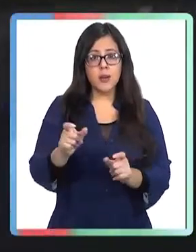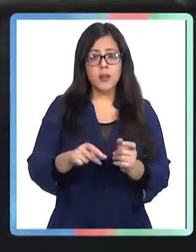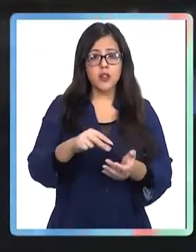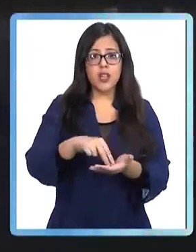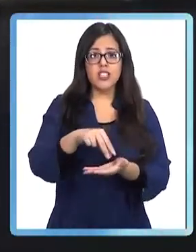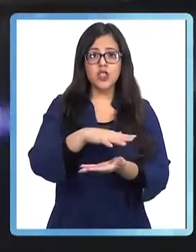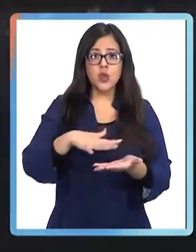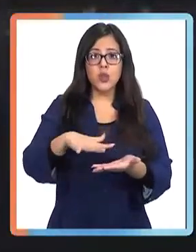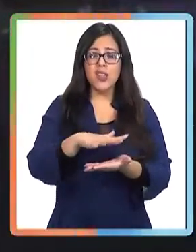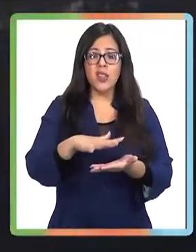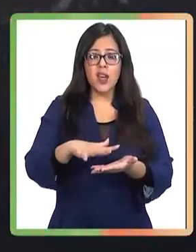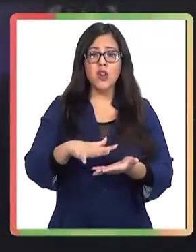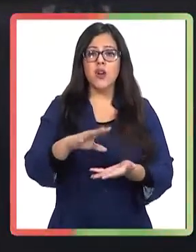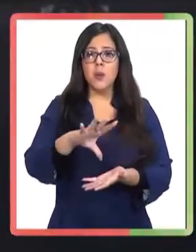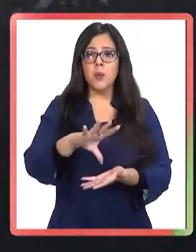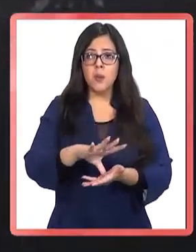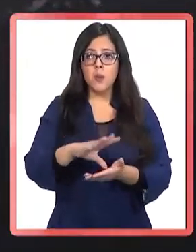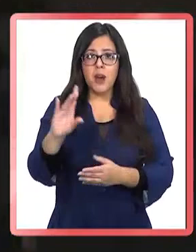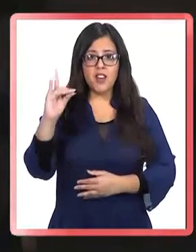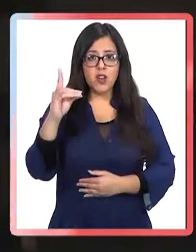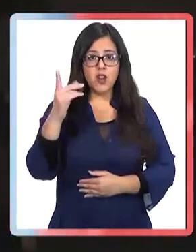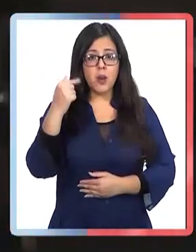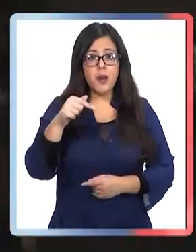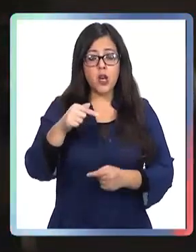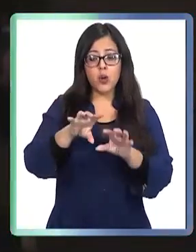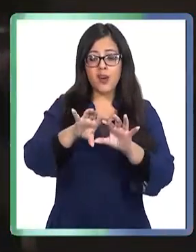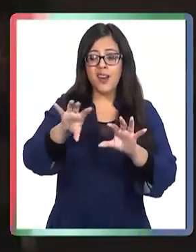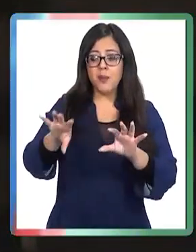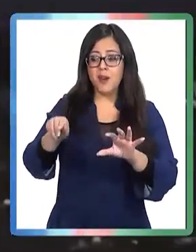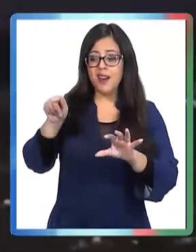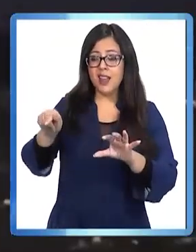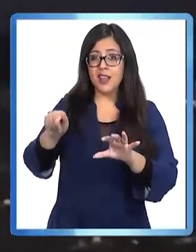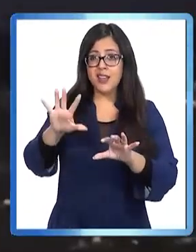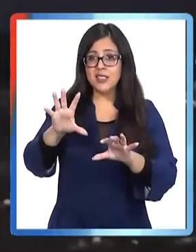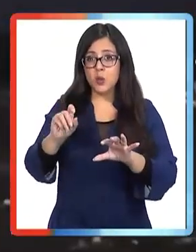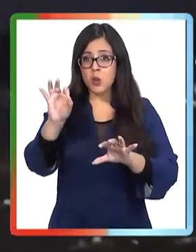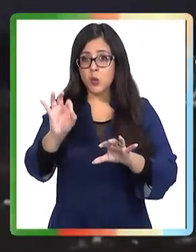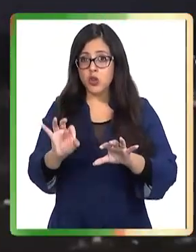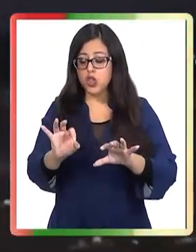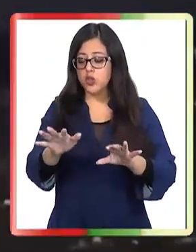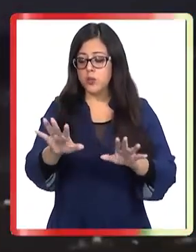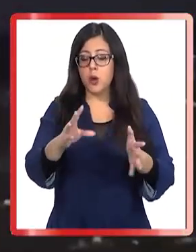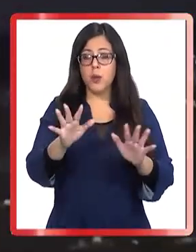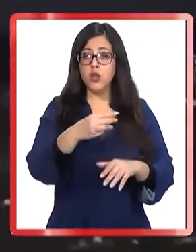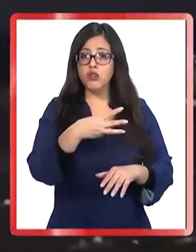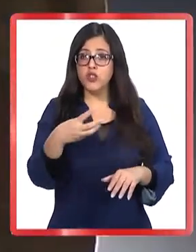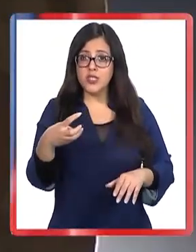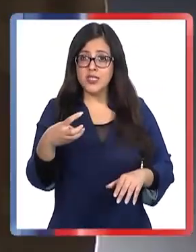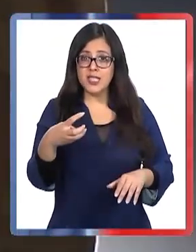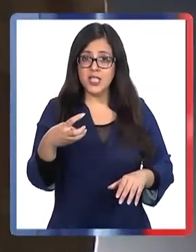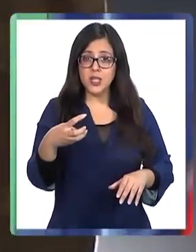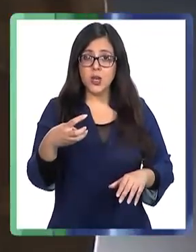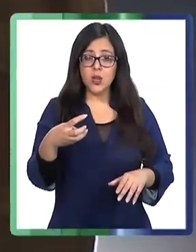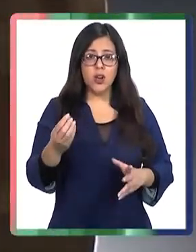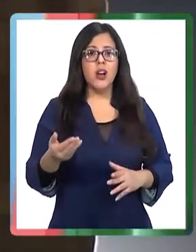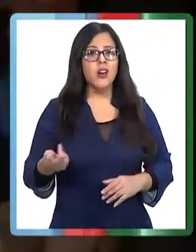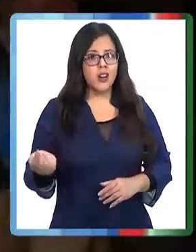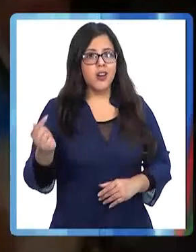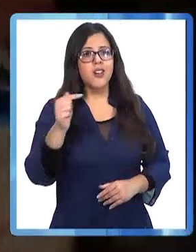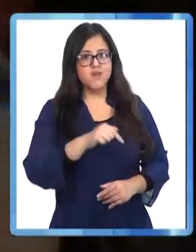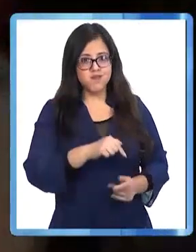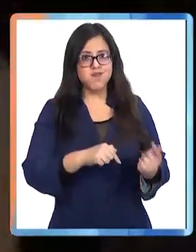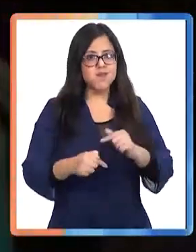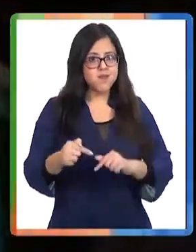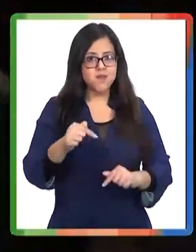50% a ciudadanos bolivianos. Sin embargo, el otro 50%, que sería aproximadamente 300, sigue